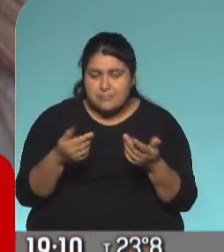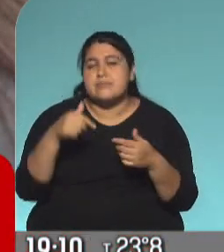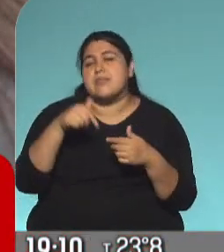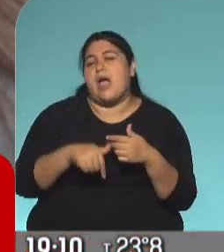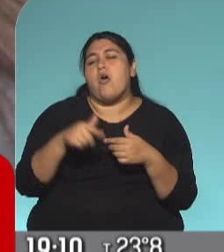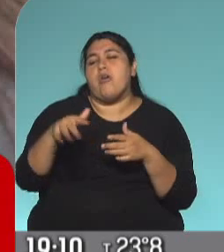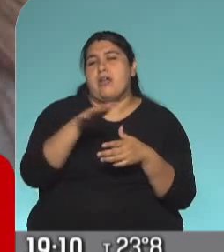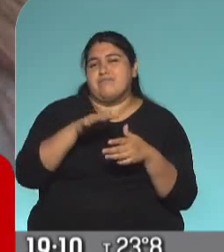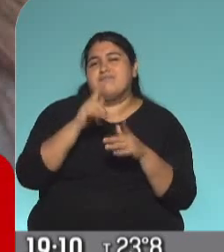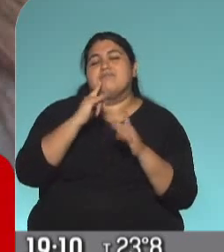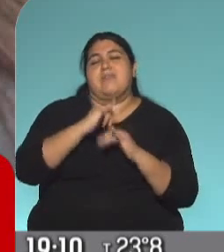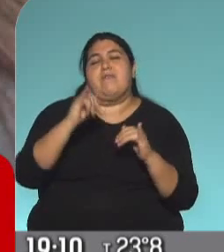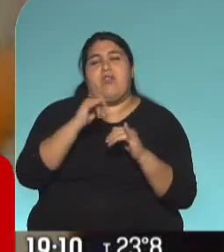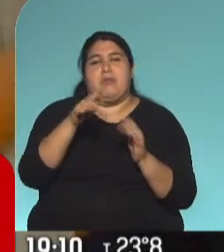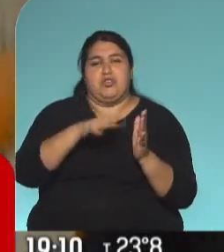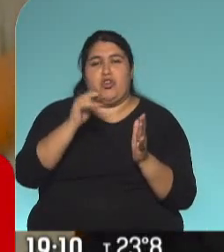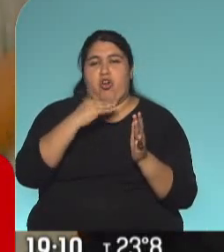hoy en el informe de Julieta Argul.